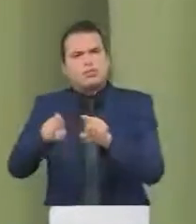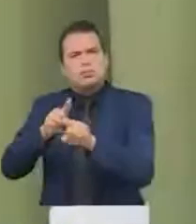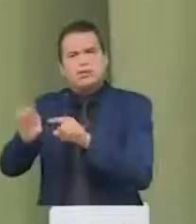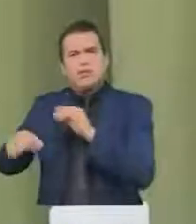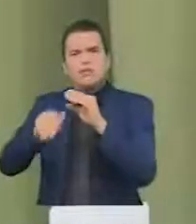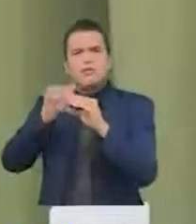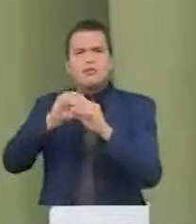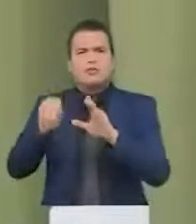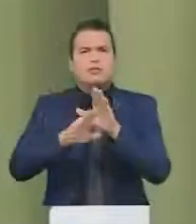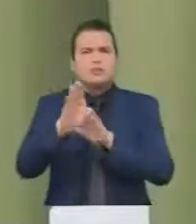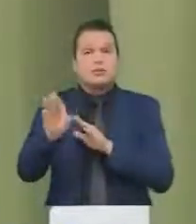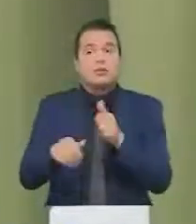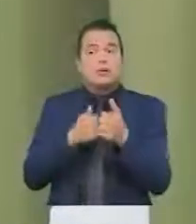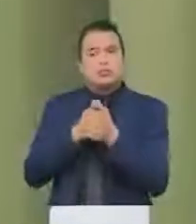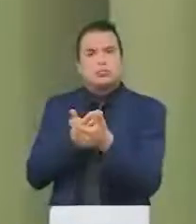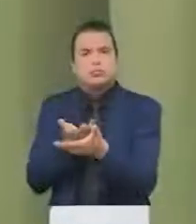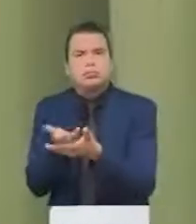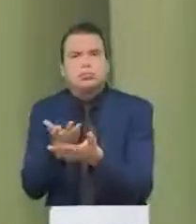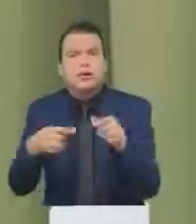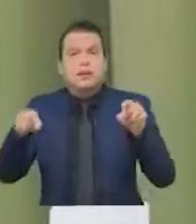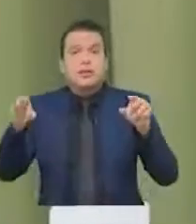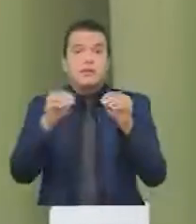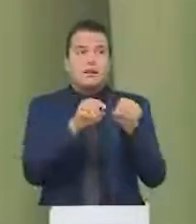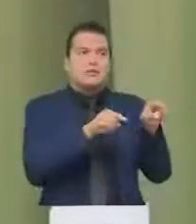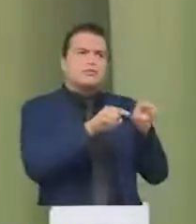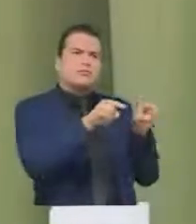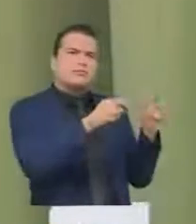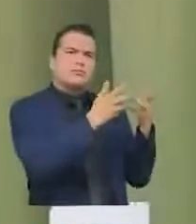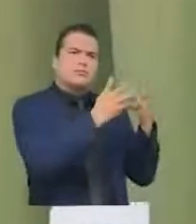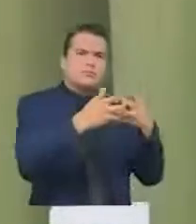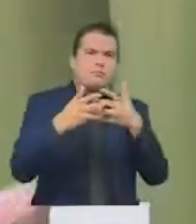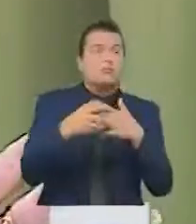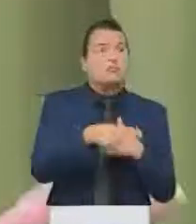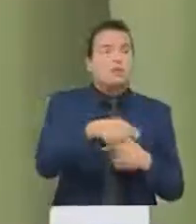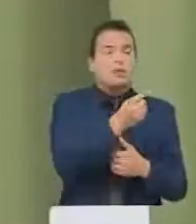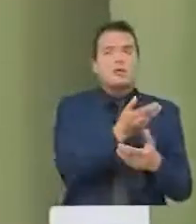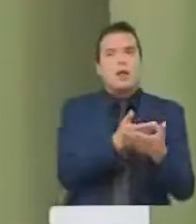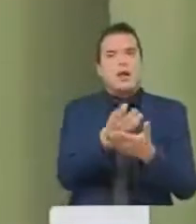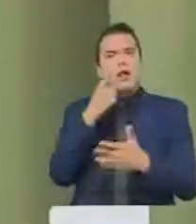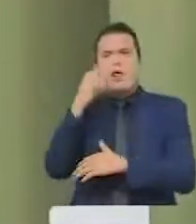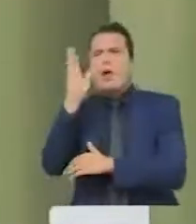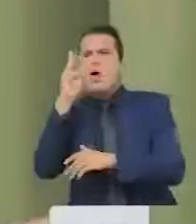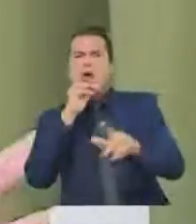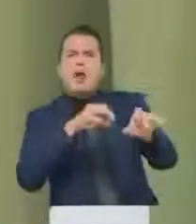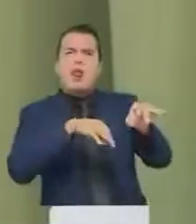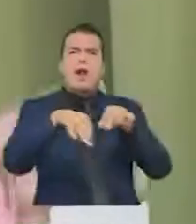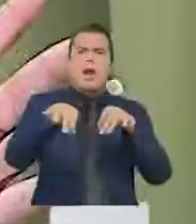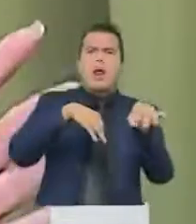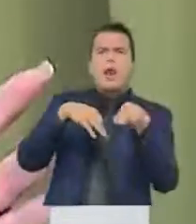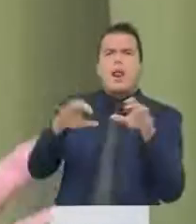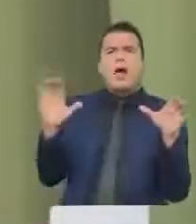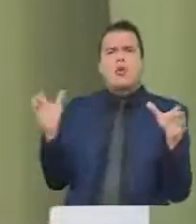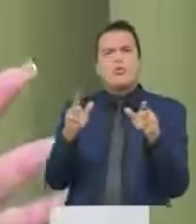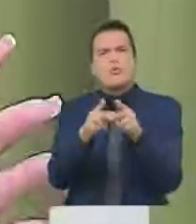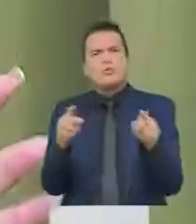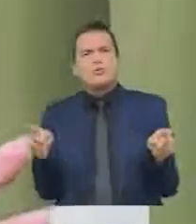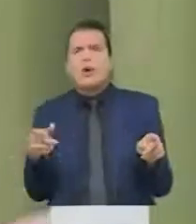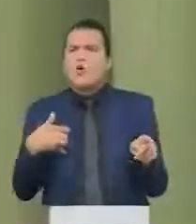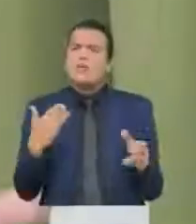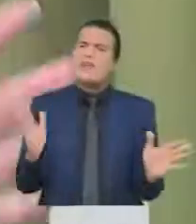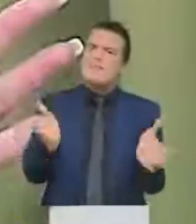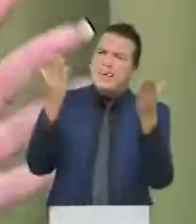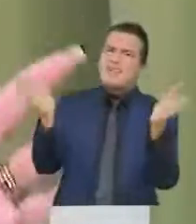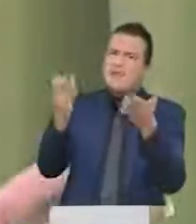mayor acompañamiento técnico y también les he pedido algo a los empresarios éxitos mentorías necesito que los empresarios sean